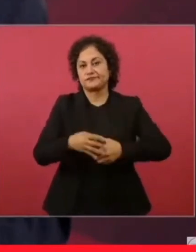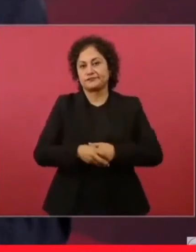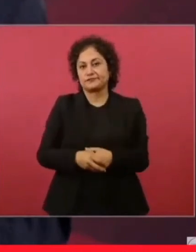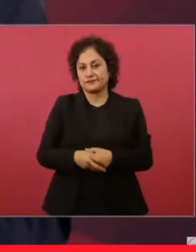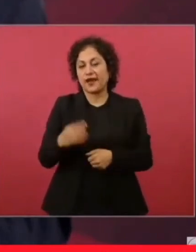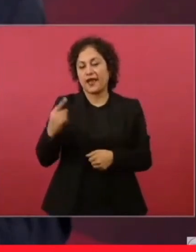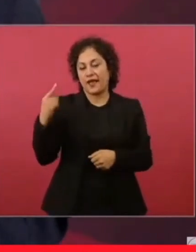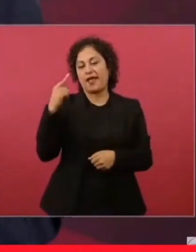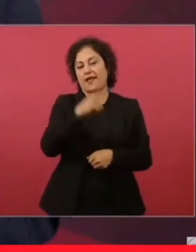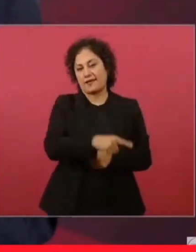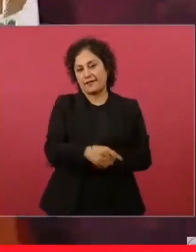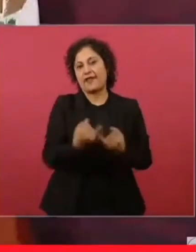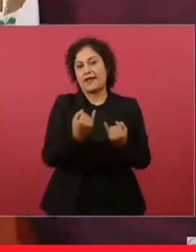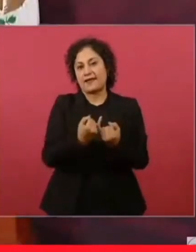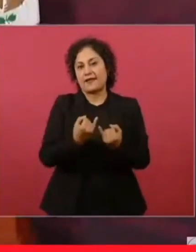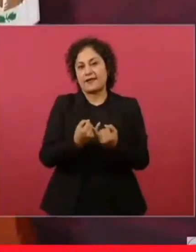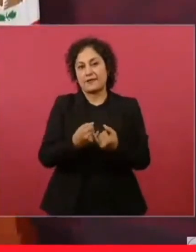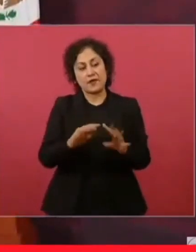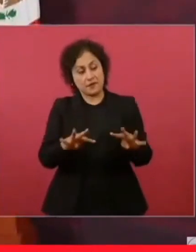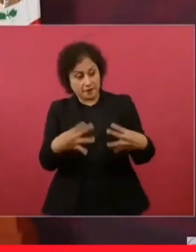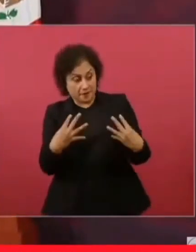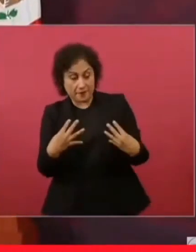pancita.